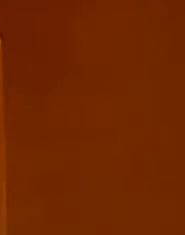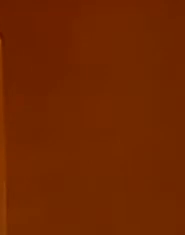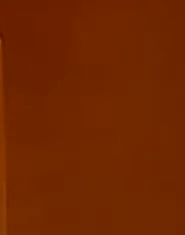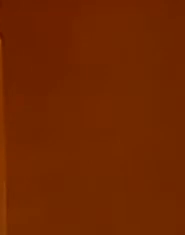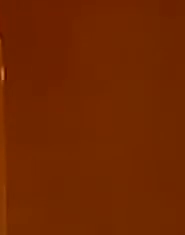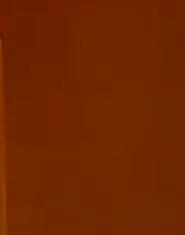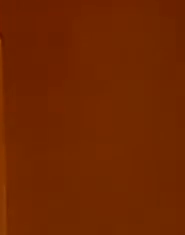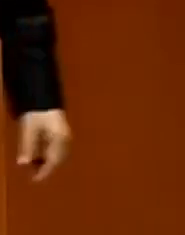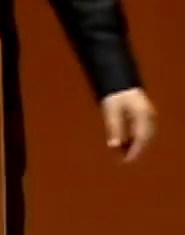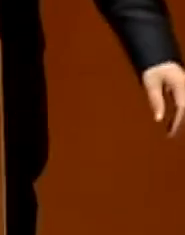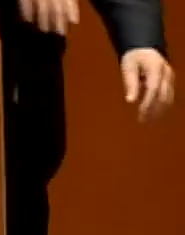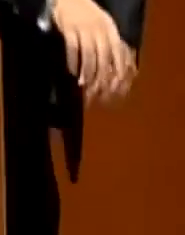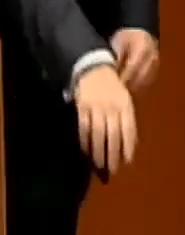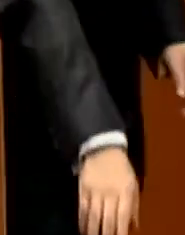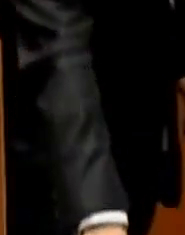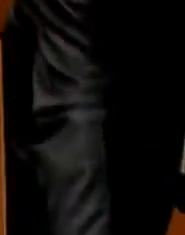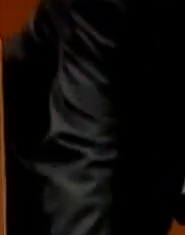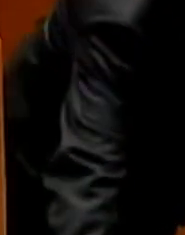Hay ejemplos.